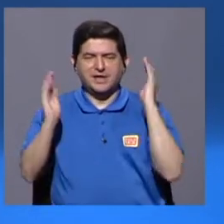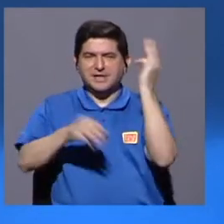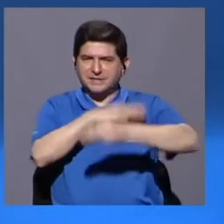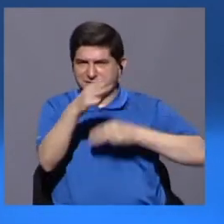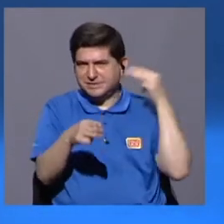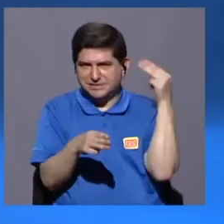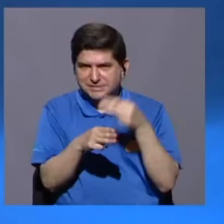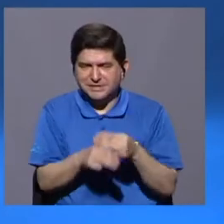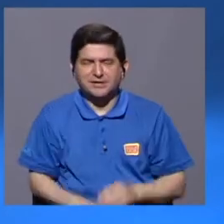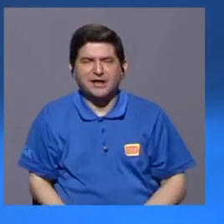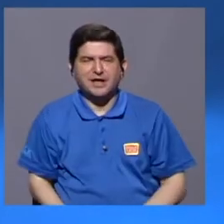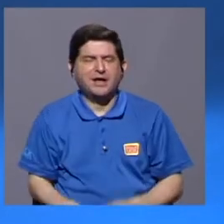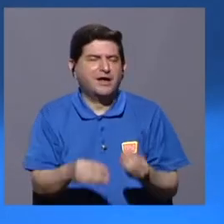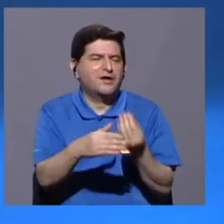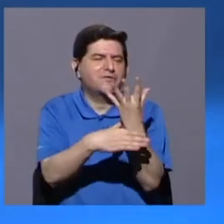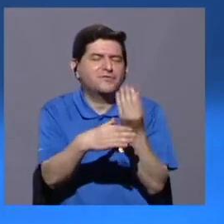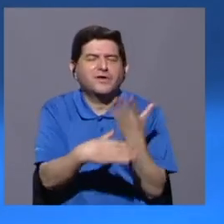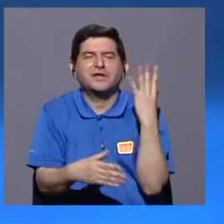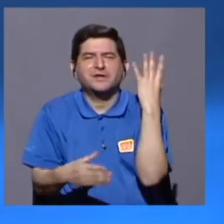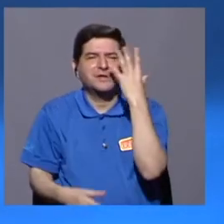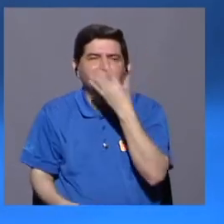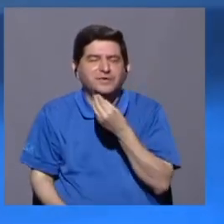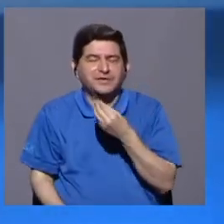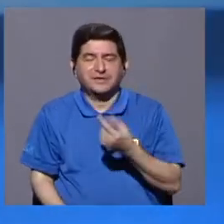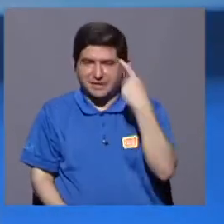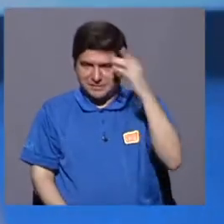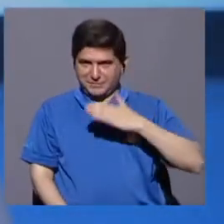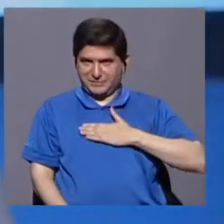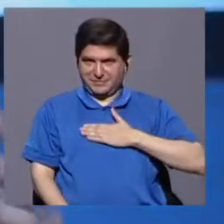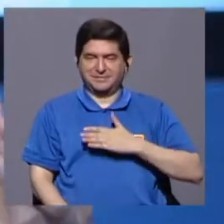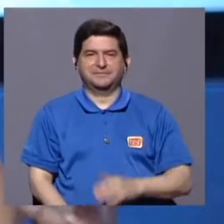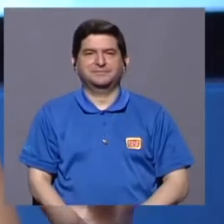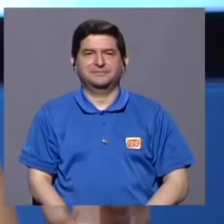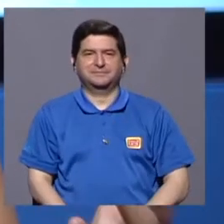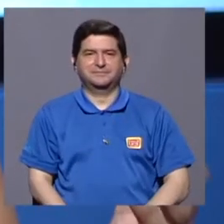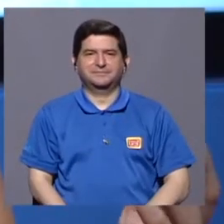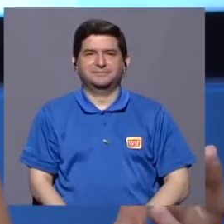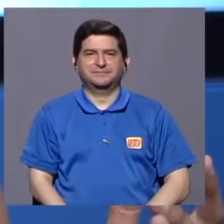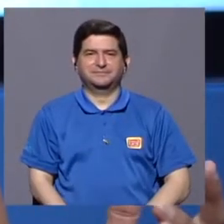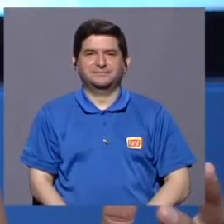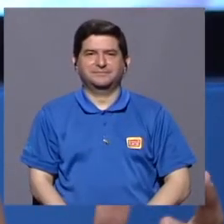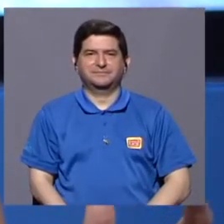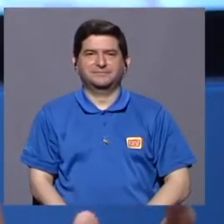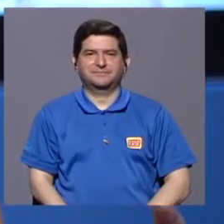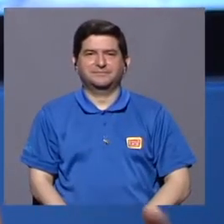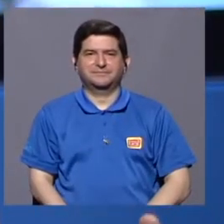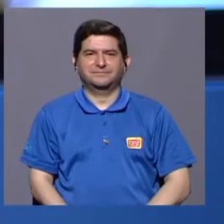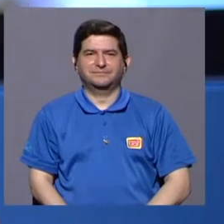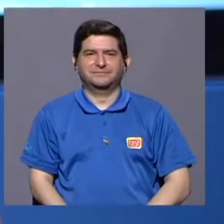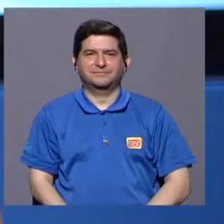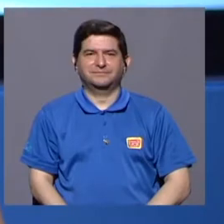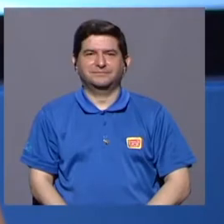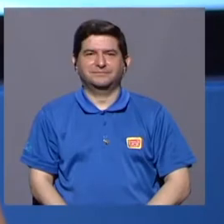mundo, florecillas muy buenas hay para mí. Kan frurishuki.